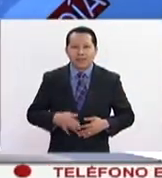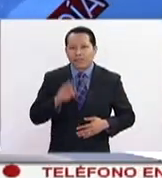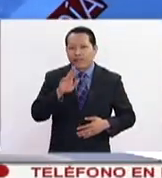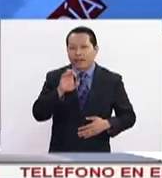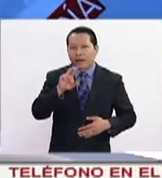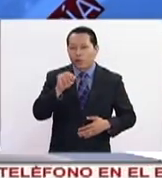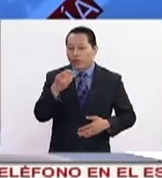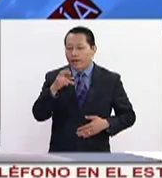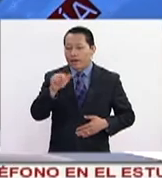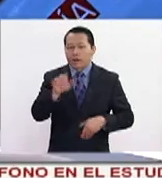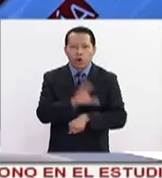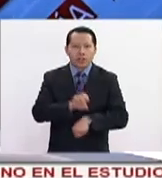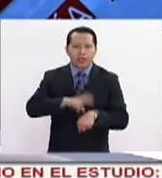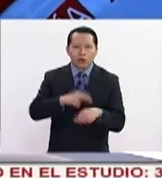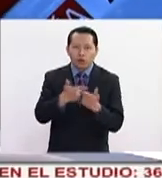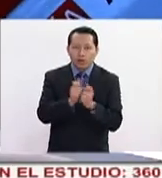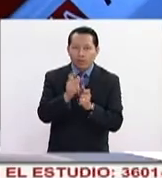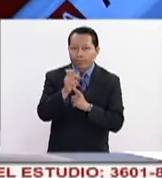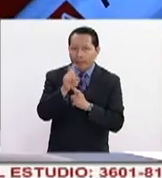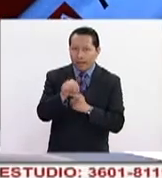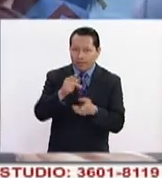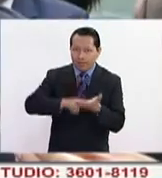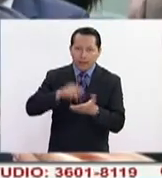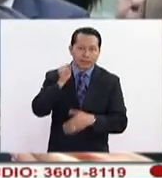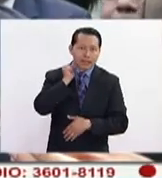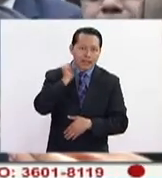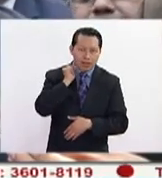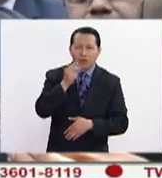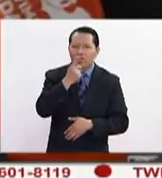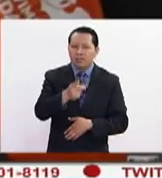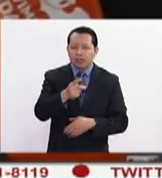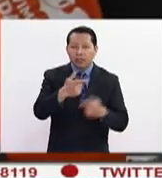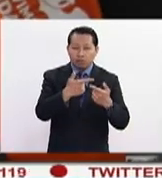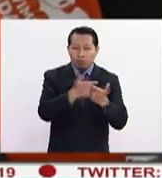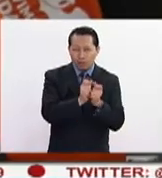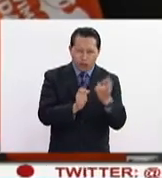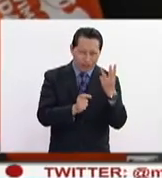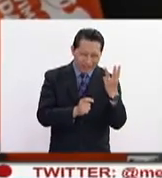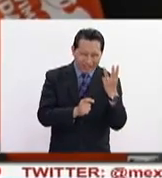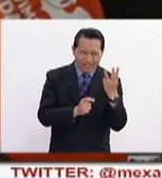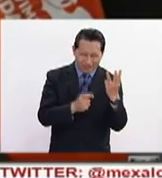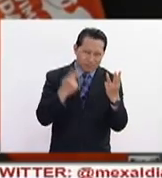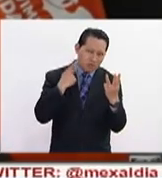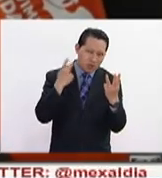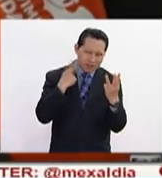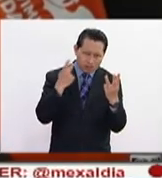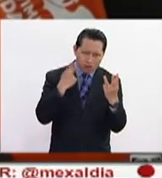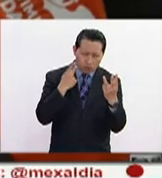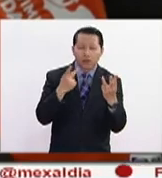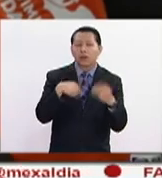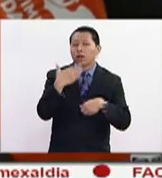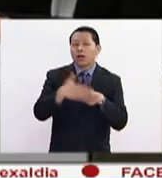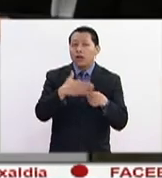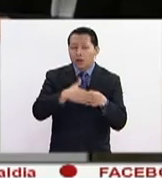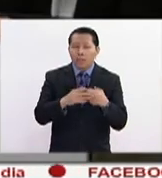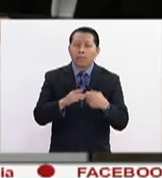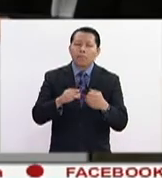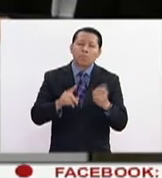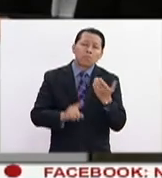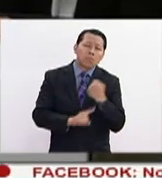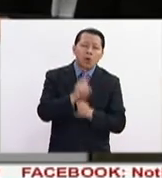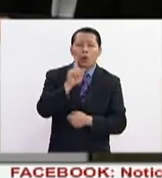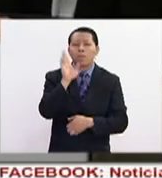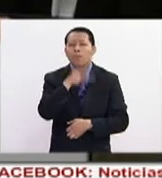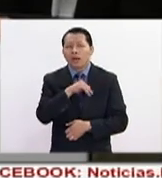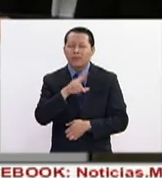Fernando Herrera, coordinador del PAN en el Senado, descartó que el Frente Ciudadano por México vaya a naufragar. Aseguró que los partidos